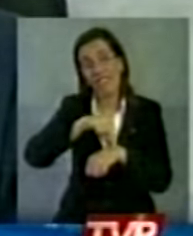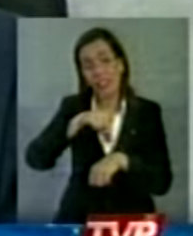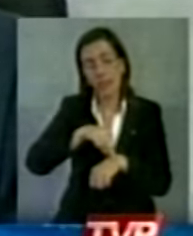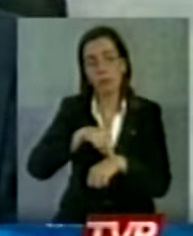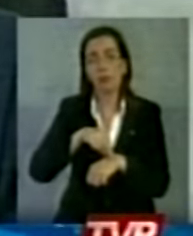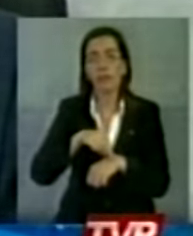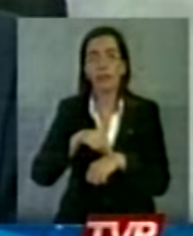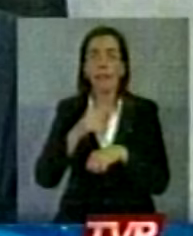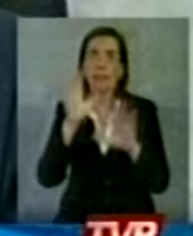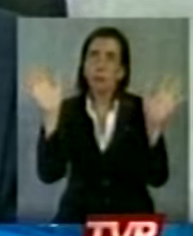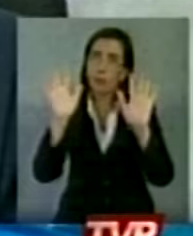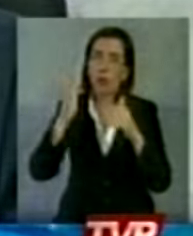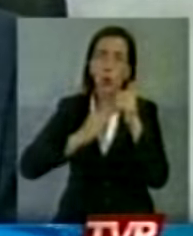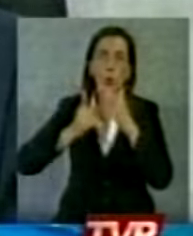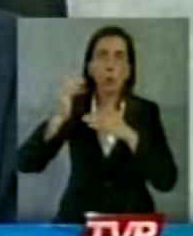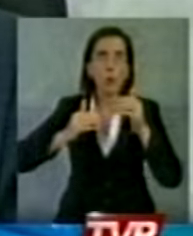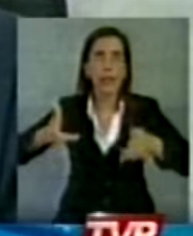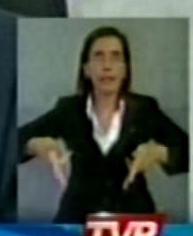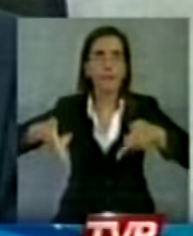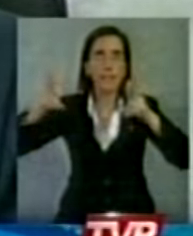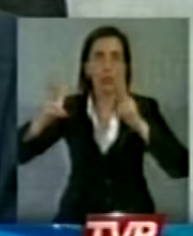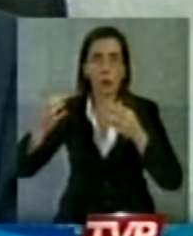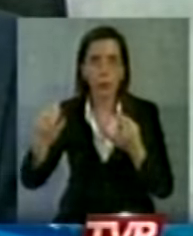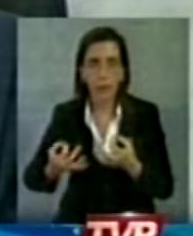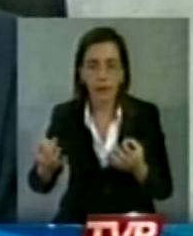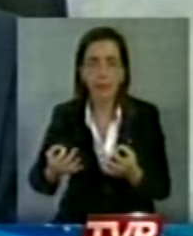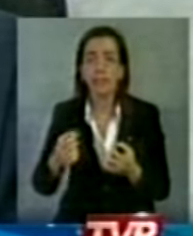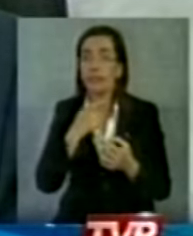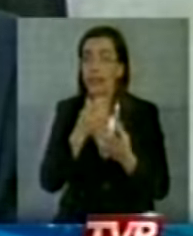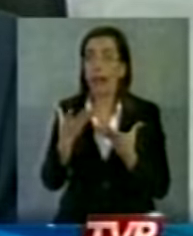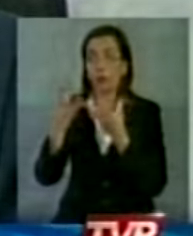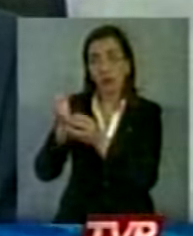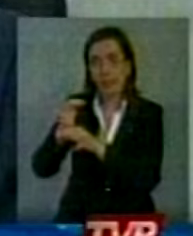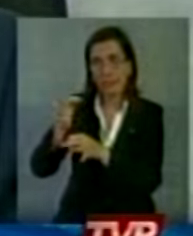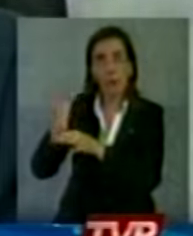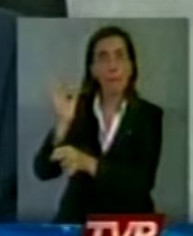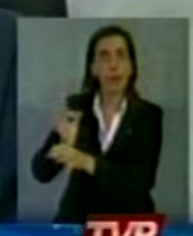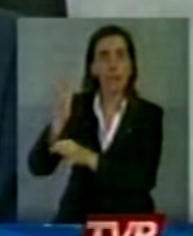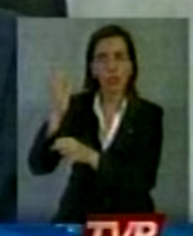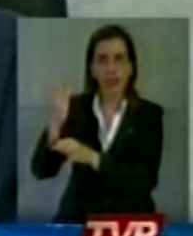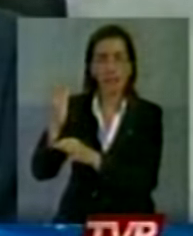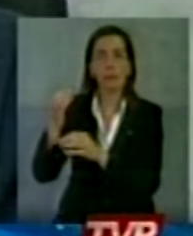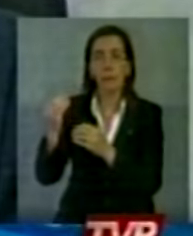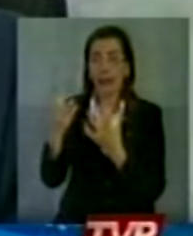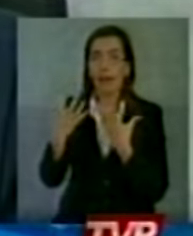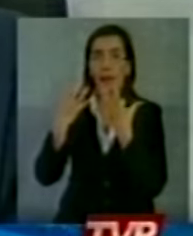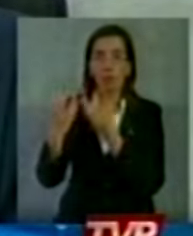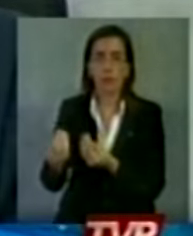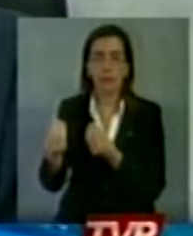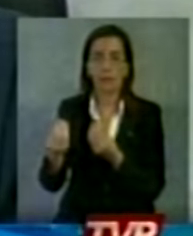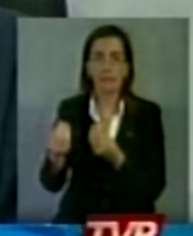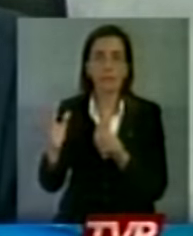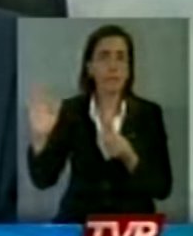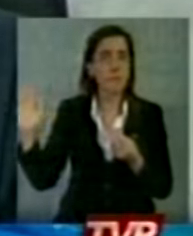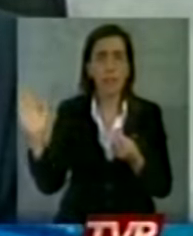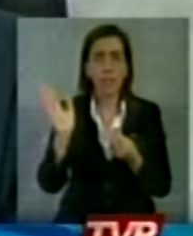la adecuación edilicia y de la capacitación de nuestros recursos humanos para el acceso rápido y eficiente